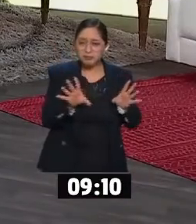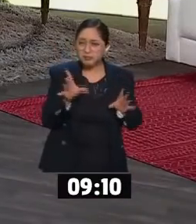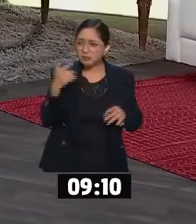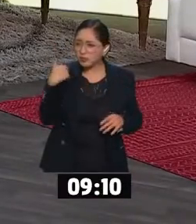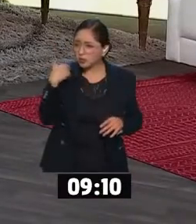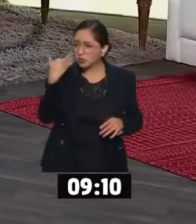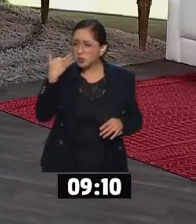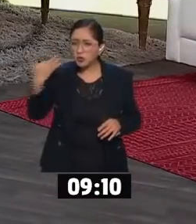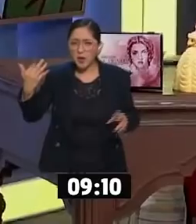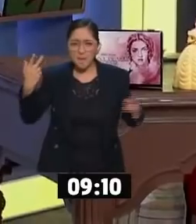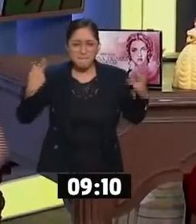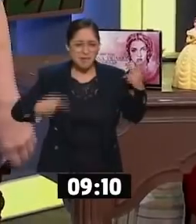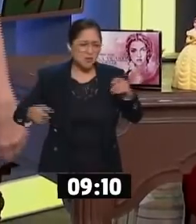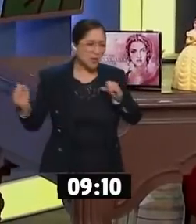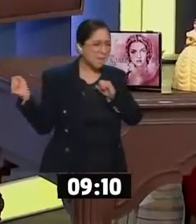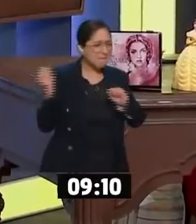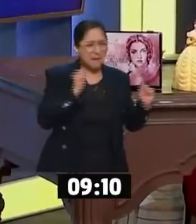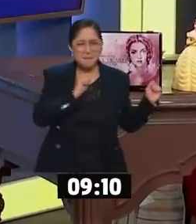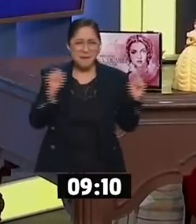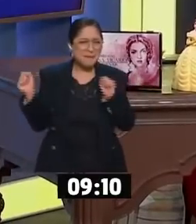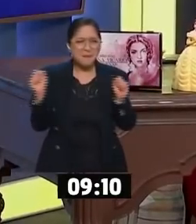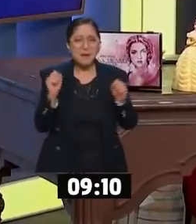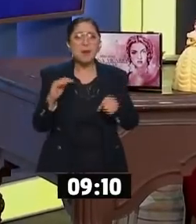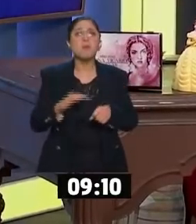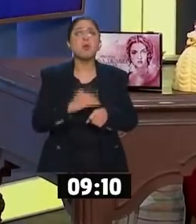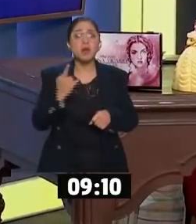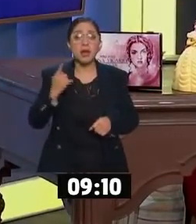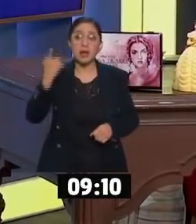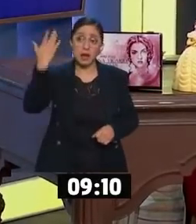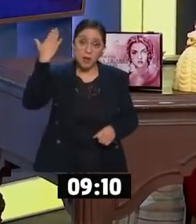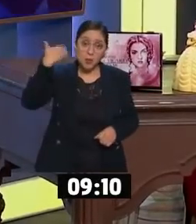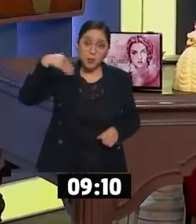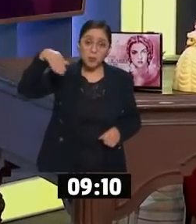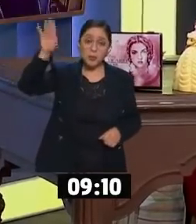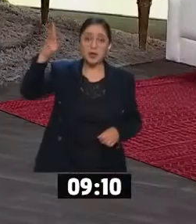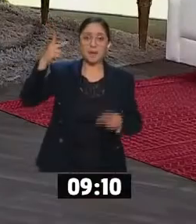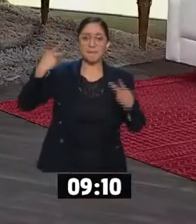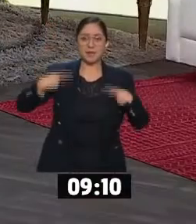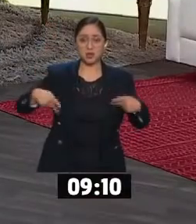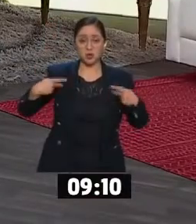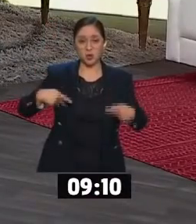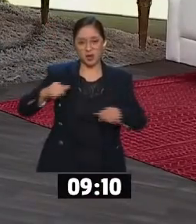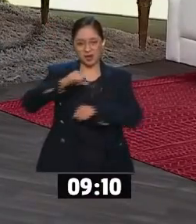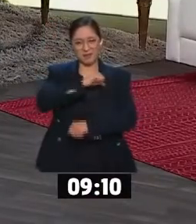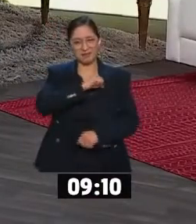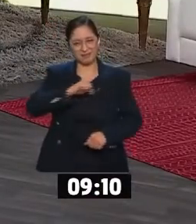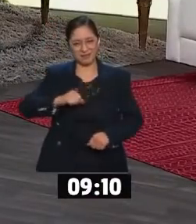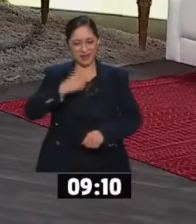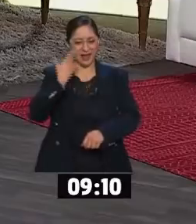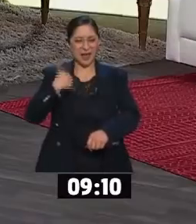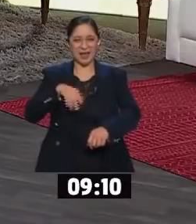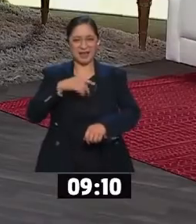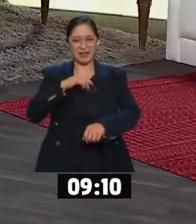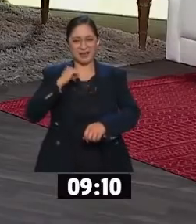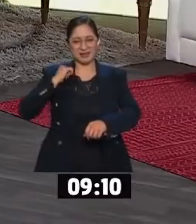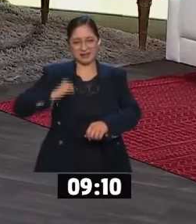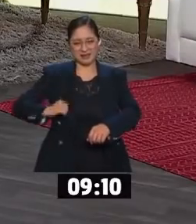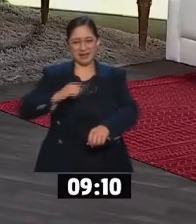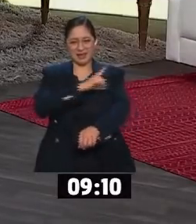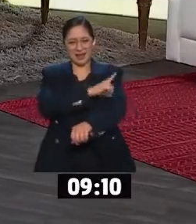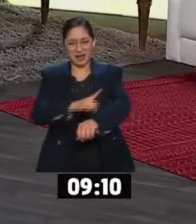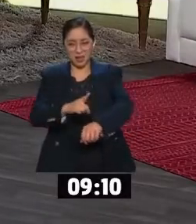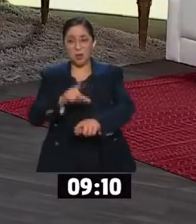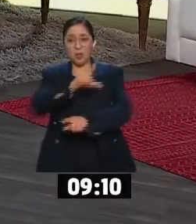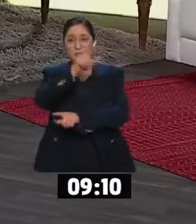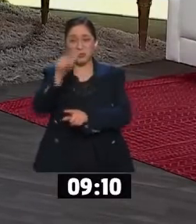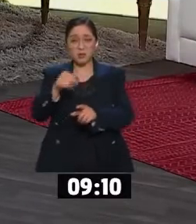¿Qué cree que pasó? ¿Qué pasó? Estaba dando el grito el aquel entonces delegado y que empieza una lluvia de elotes, pero